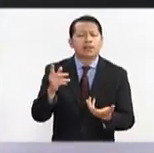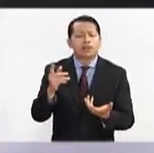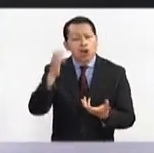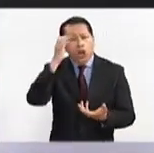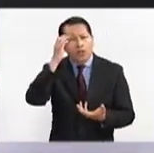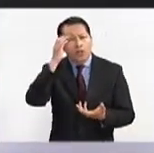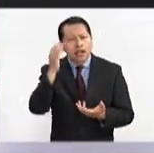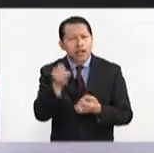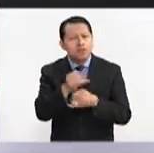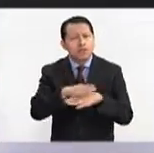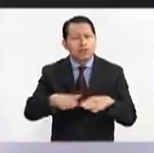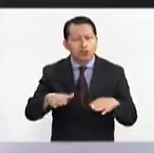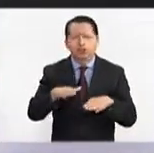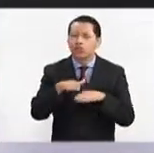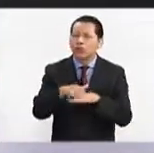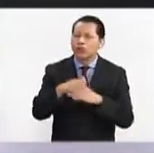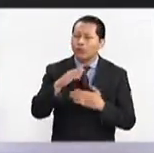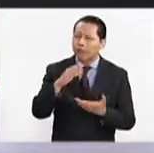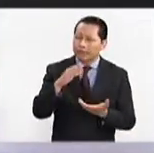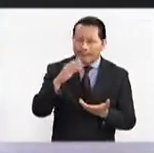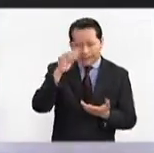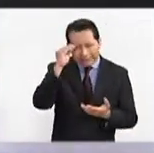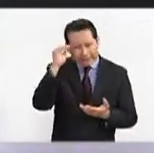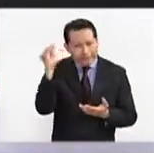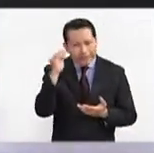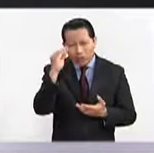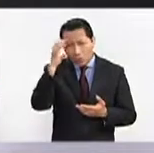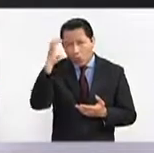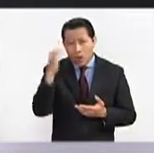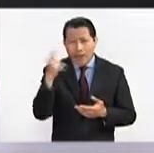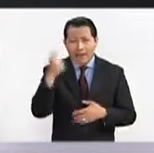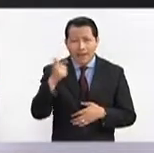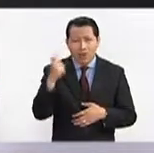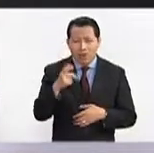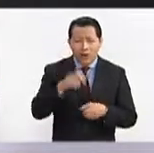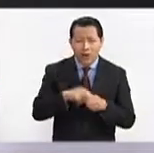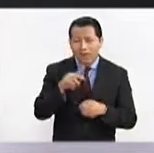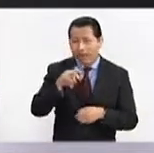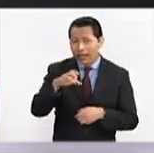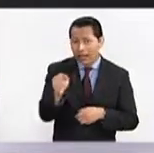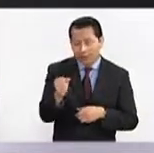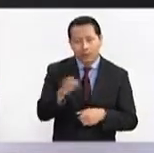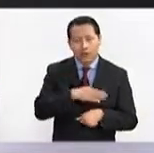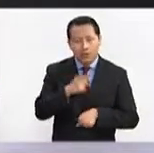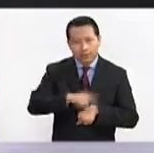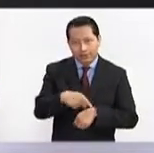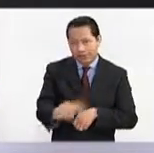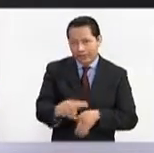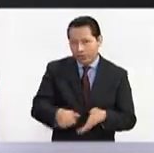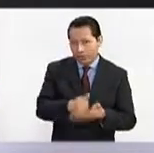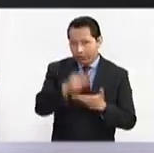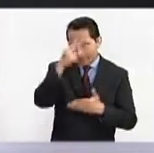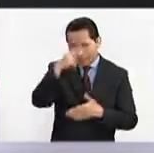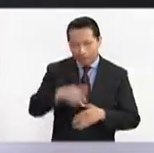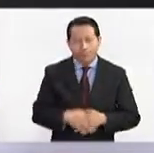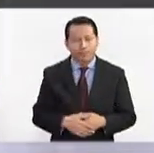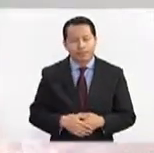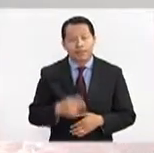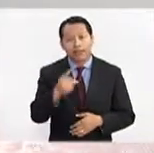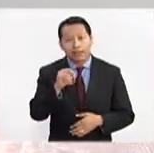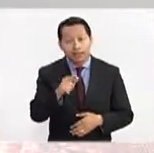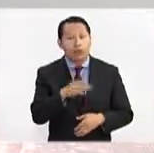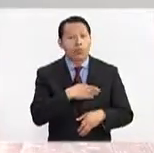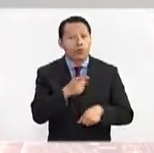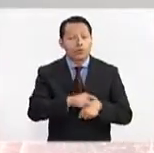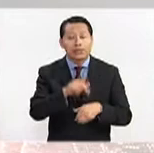sobre este terrible tiroteo que se vivió en Las Vegas. Muy buenos días desde la Ciudad de México. ¿Qué tal? Buenos días, Pati. Buenos